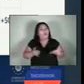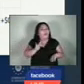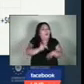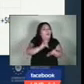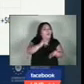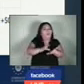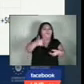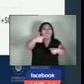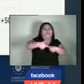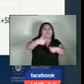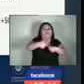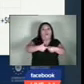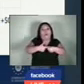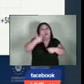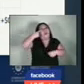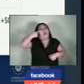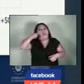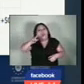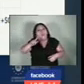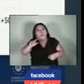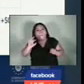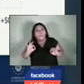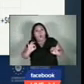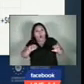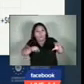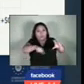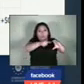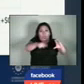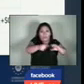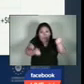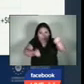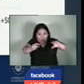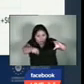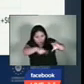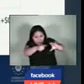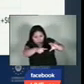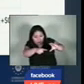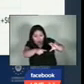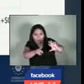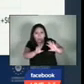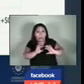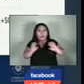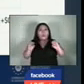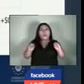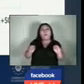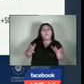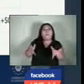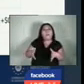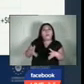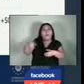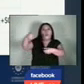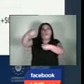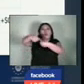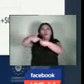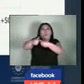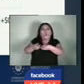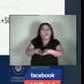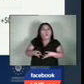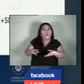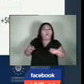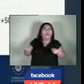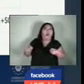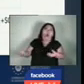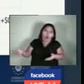el combustible como por ejemplo revisar las llantas de su automóvil no dejar que se quede sin gasolina para